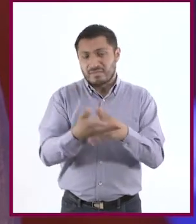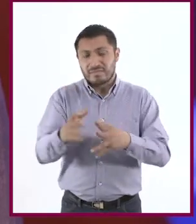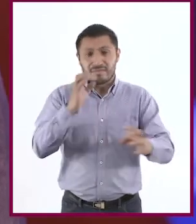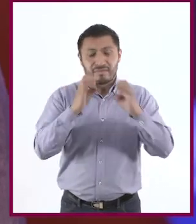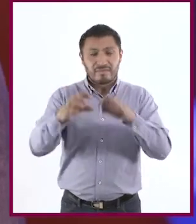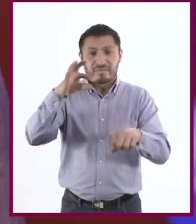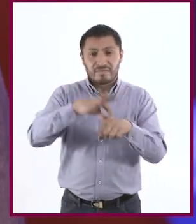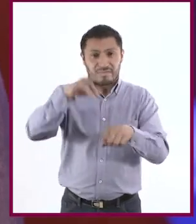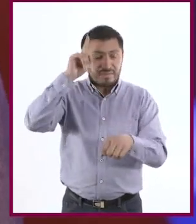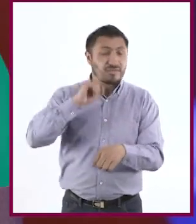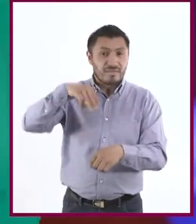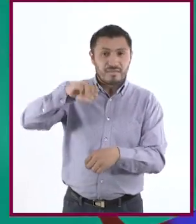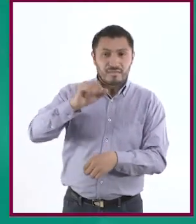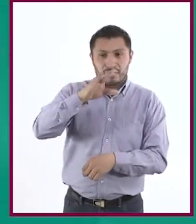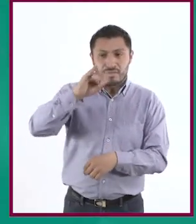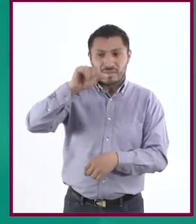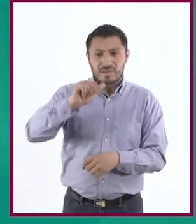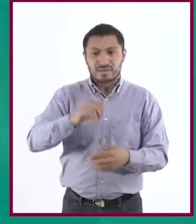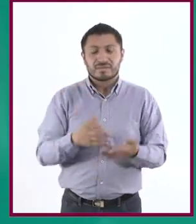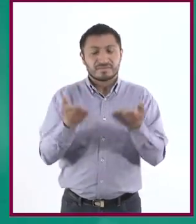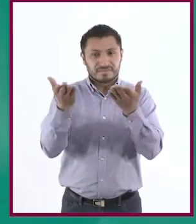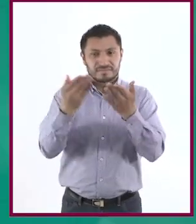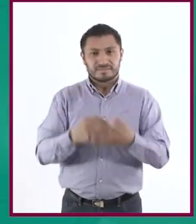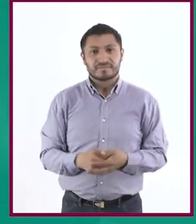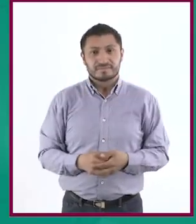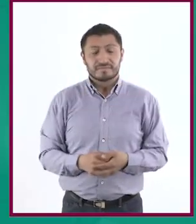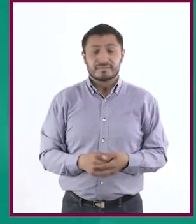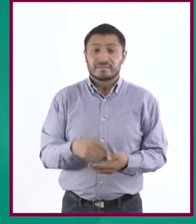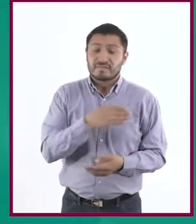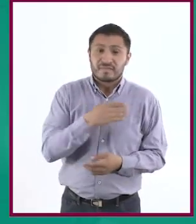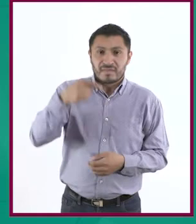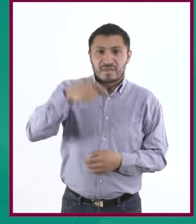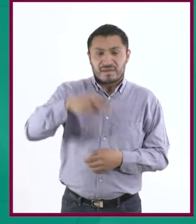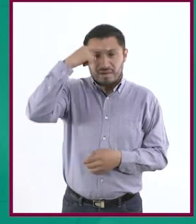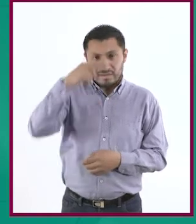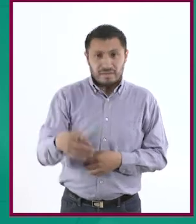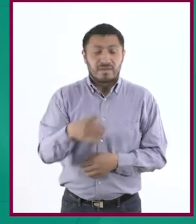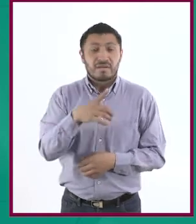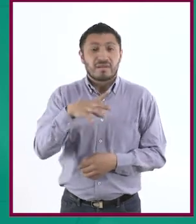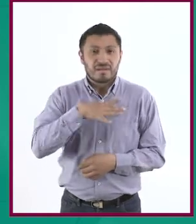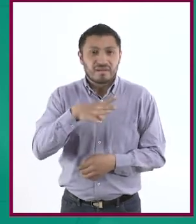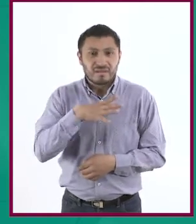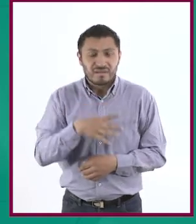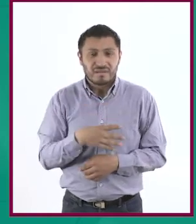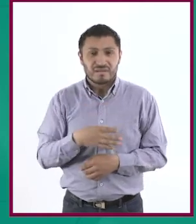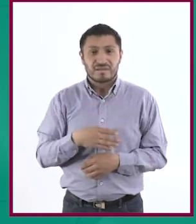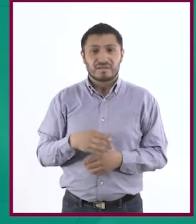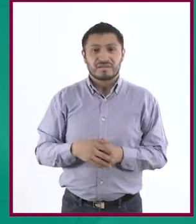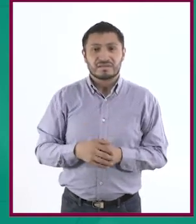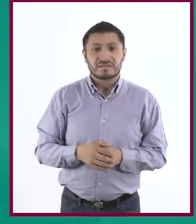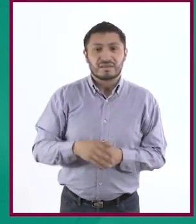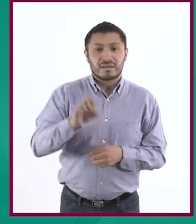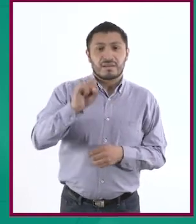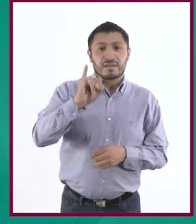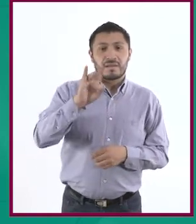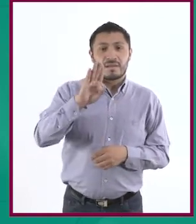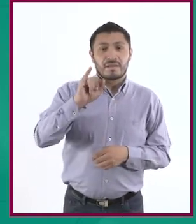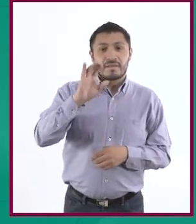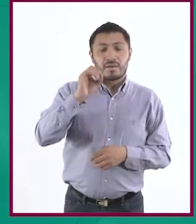con la doctora Mació Trigo. Bueno, pues en México tenemos la CIBIOGEN, que es la